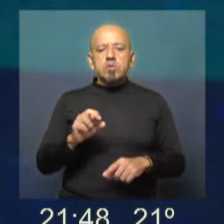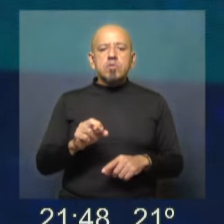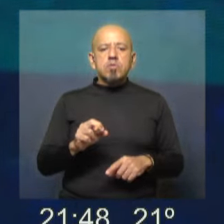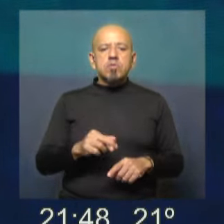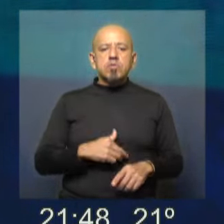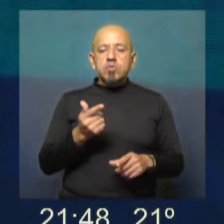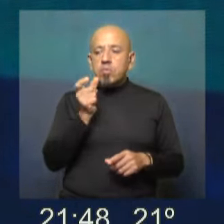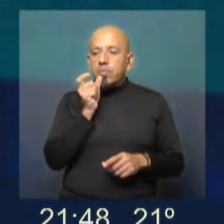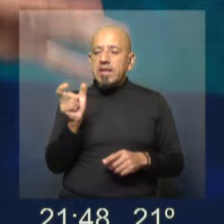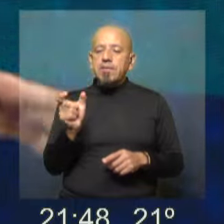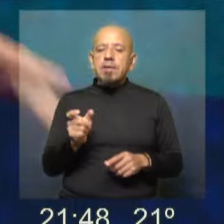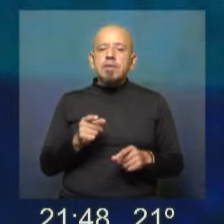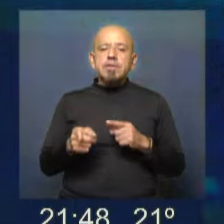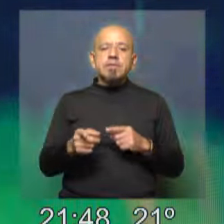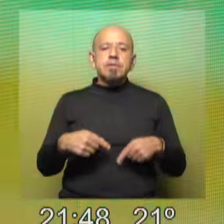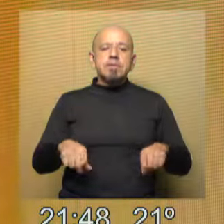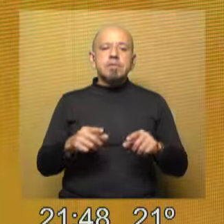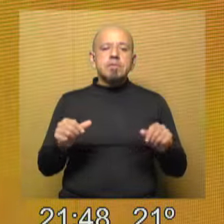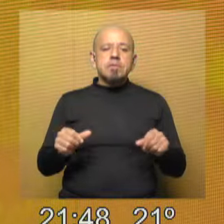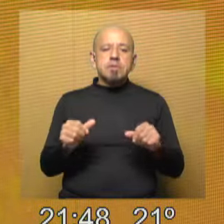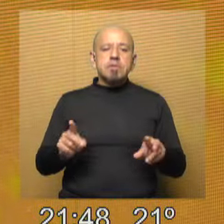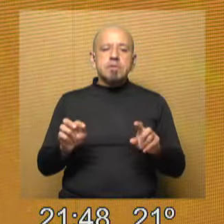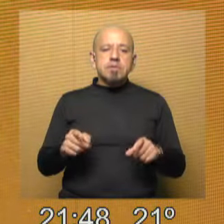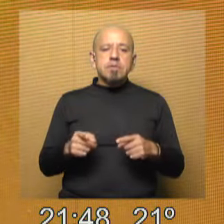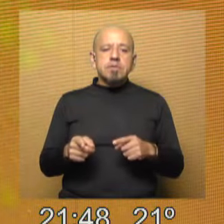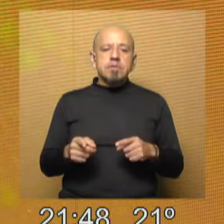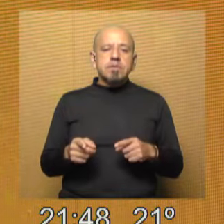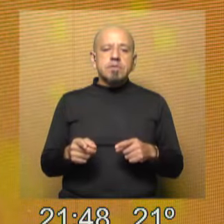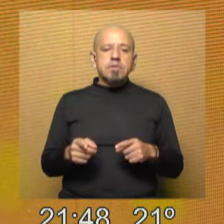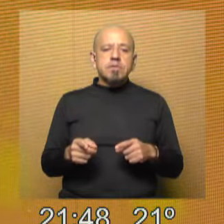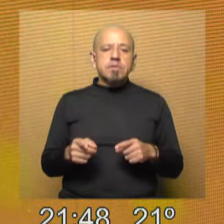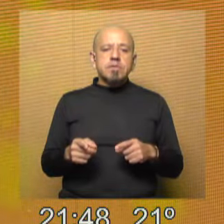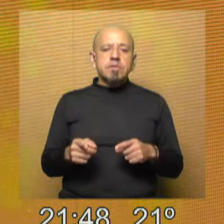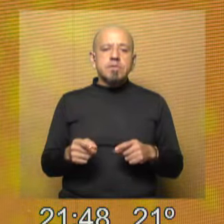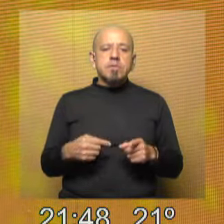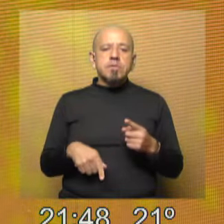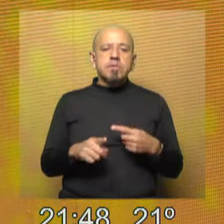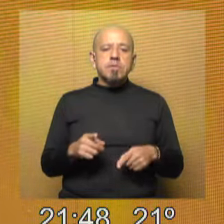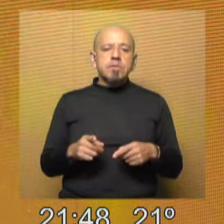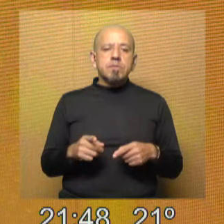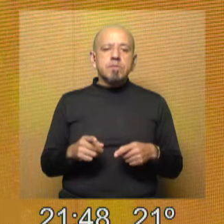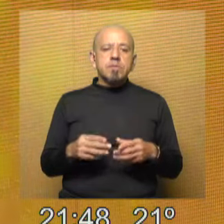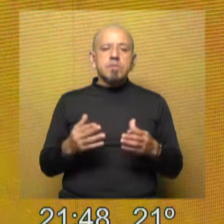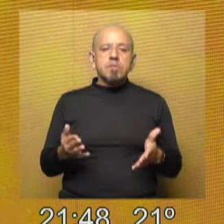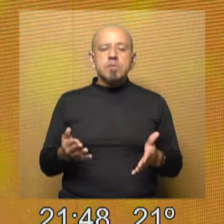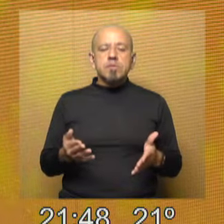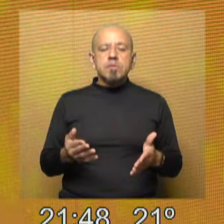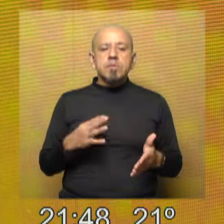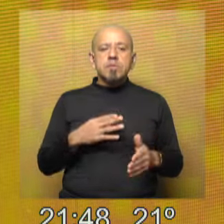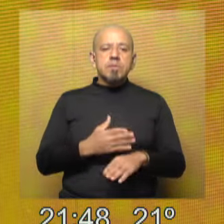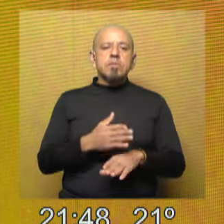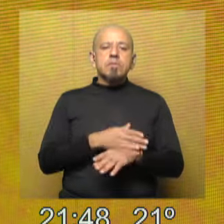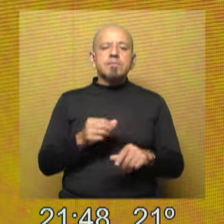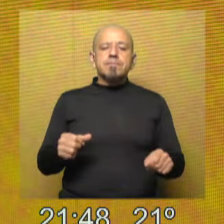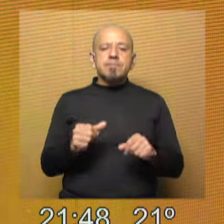Palabra, que es el tema que vamos a hacer, sí, ahora. No vamos a hacer el remix, vamos a hacer el tema original. Y bueno, eso está buenísimo. Antes yo había hecho un